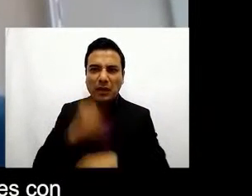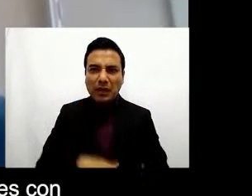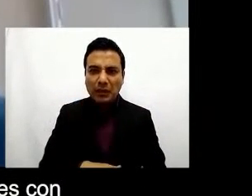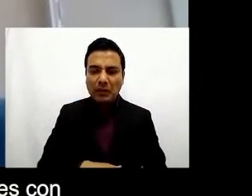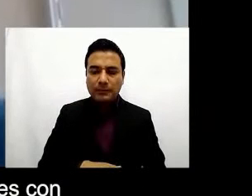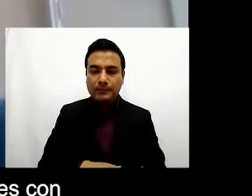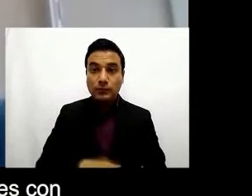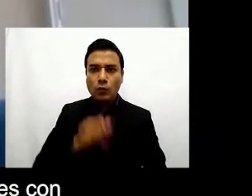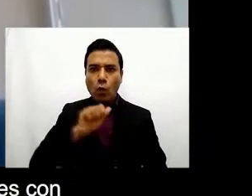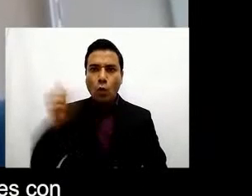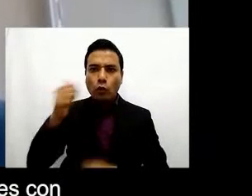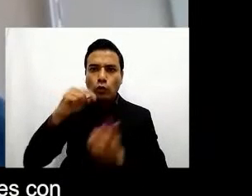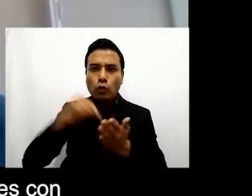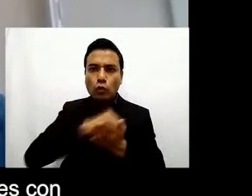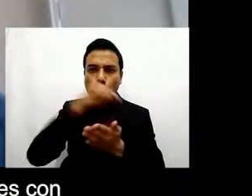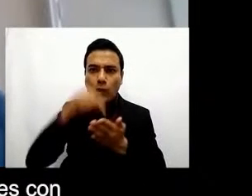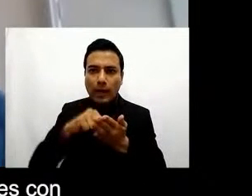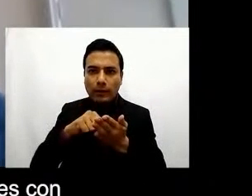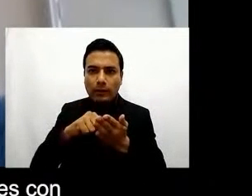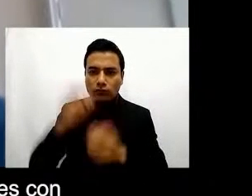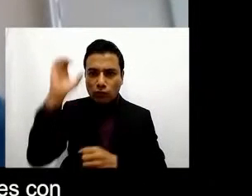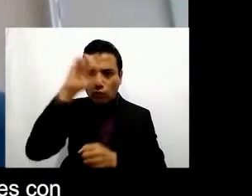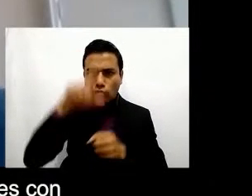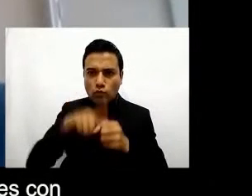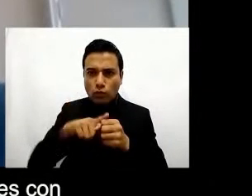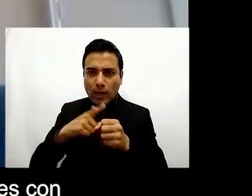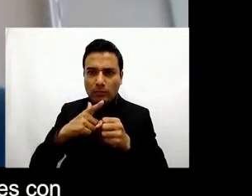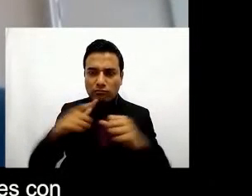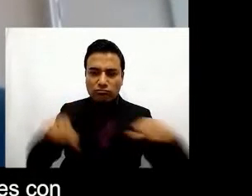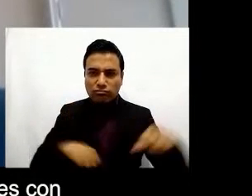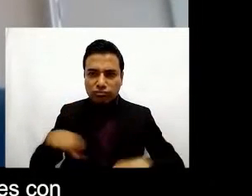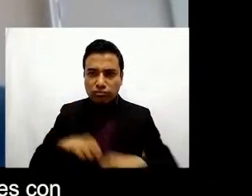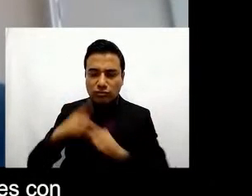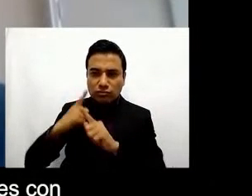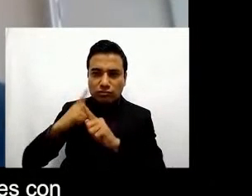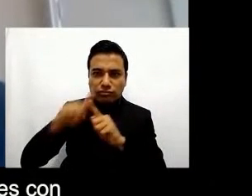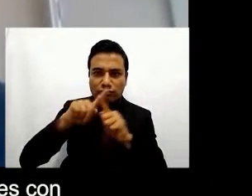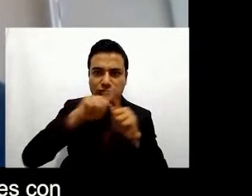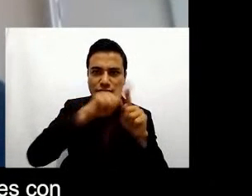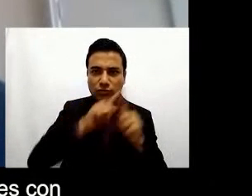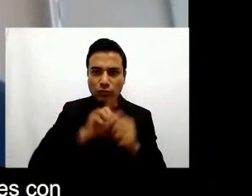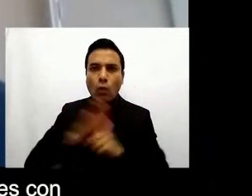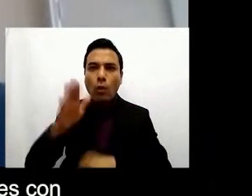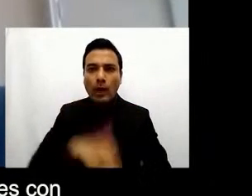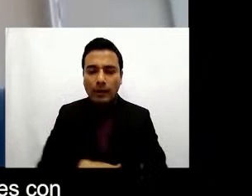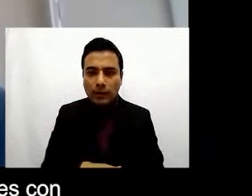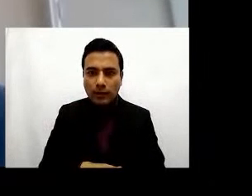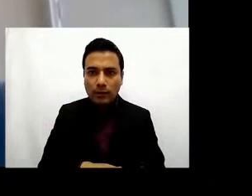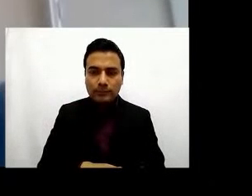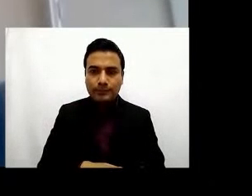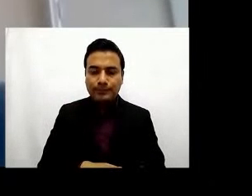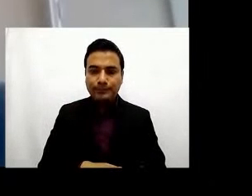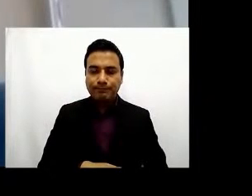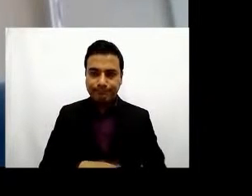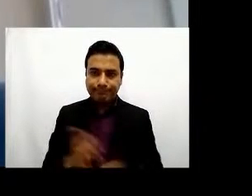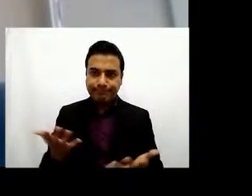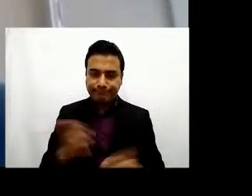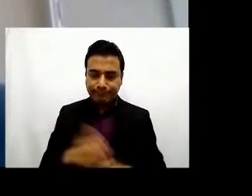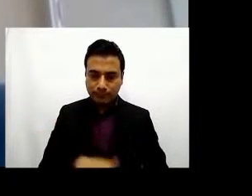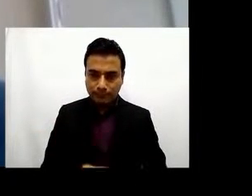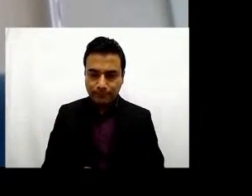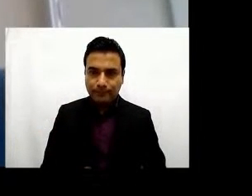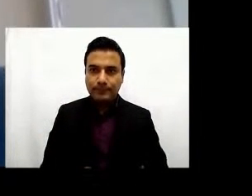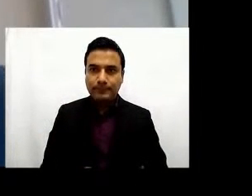otros lugares con los que se puede establecer colaboración y sinergias,